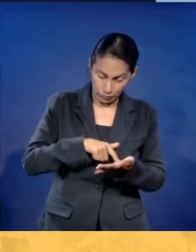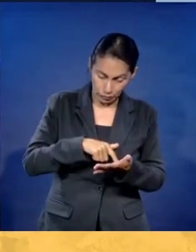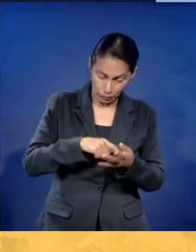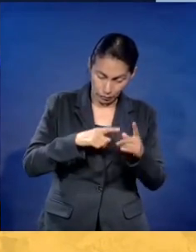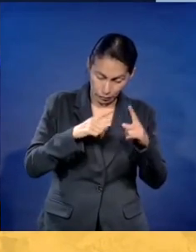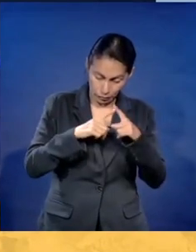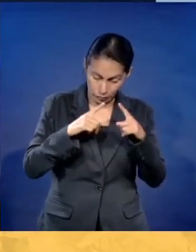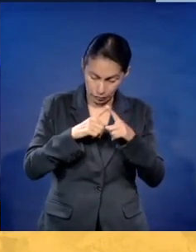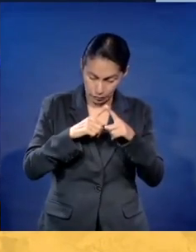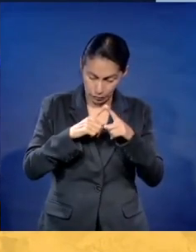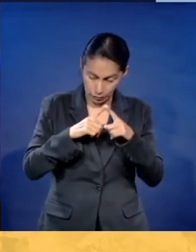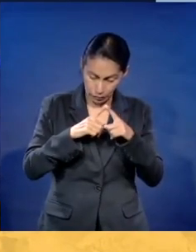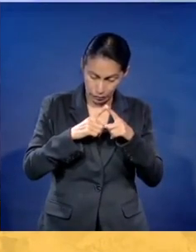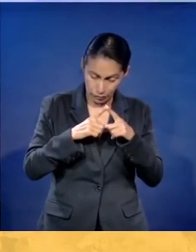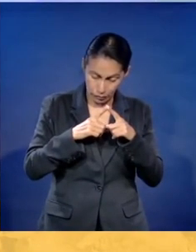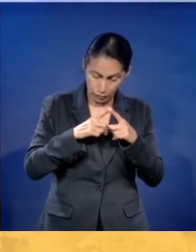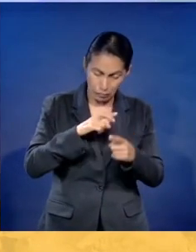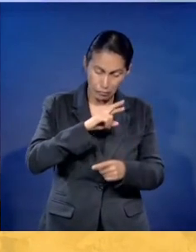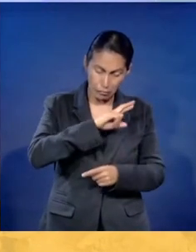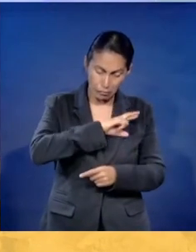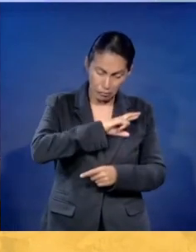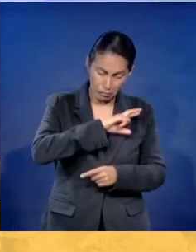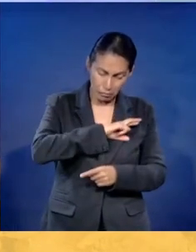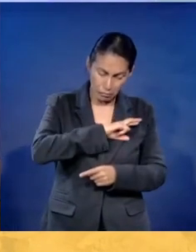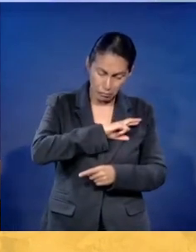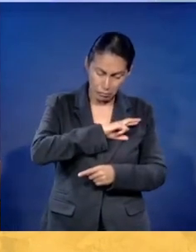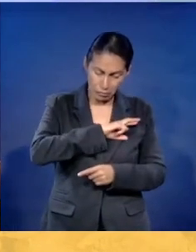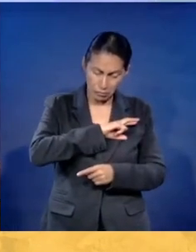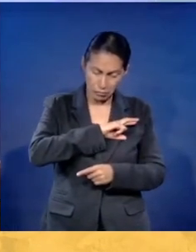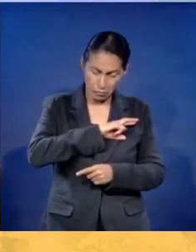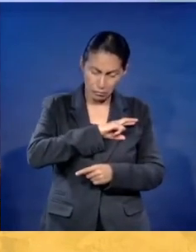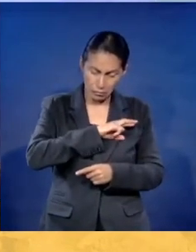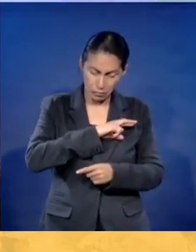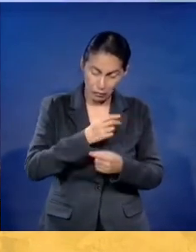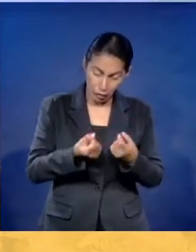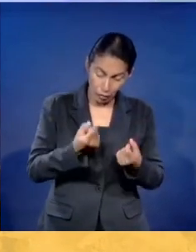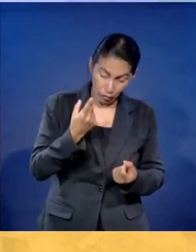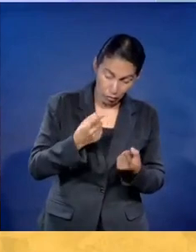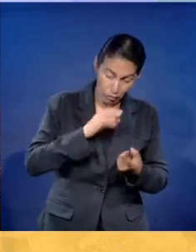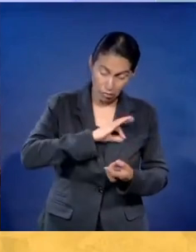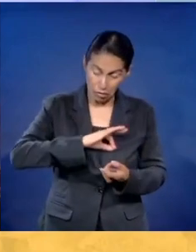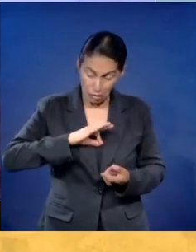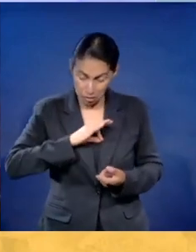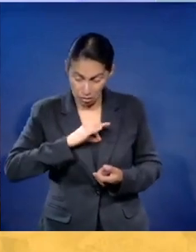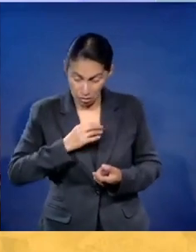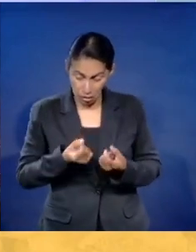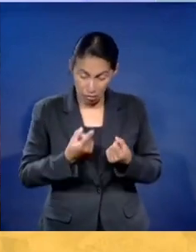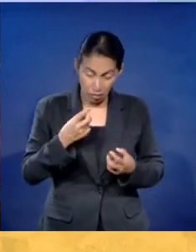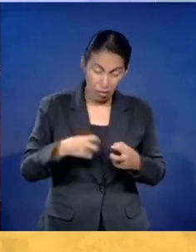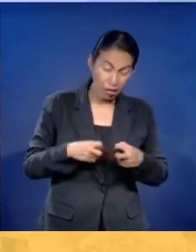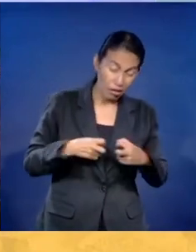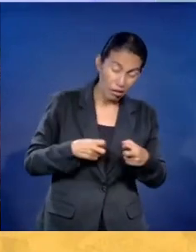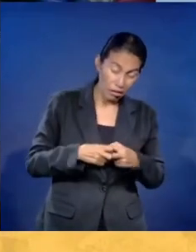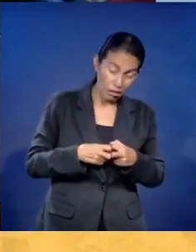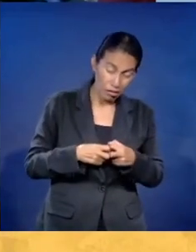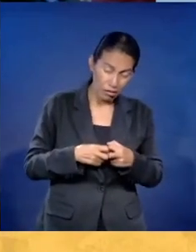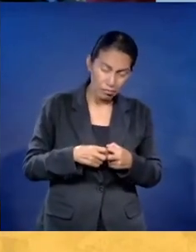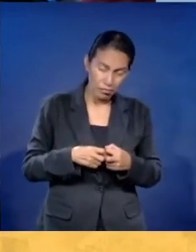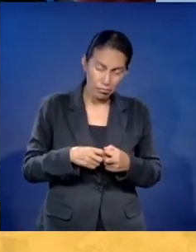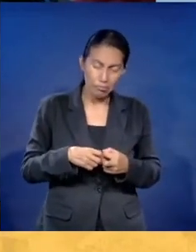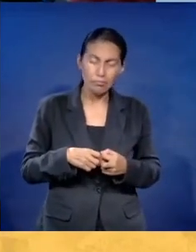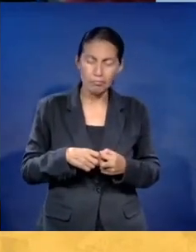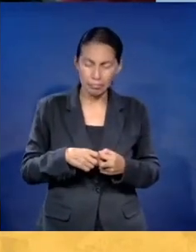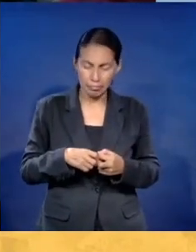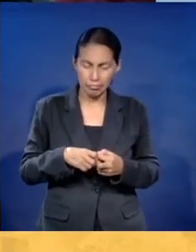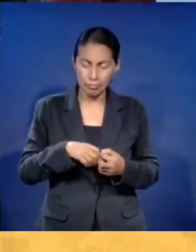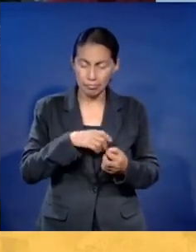solteros felices solteros desesperados hay presentes casados felices y casados